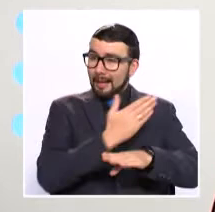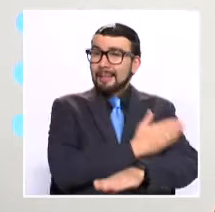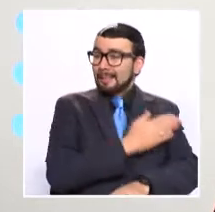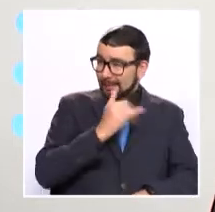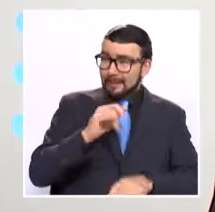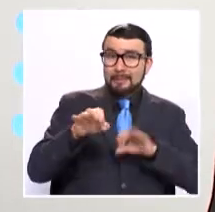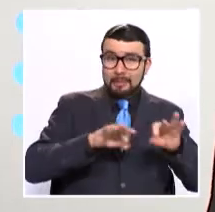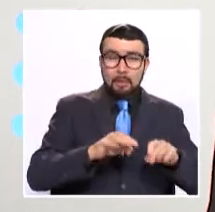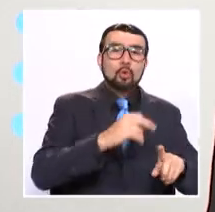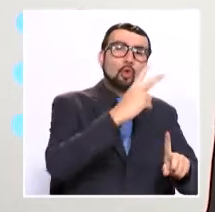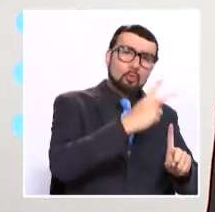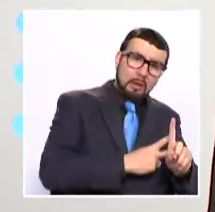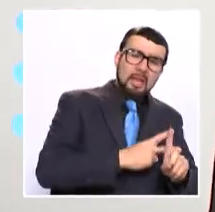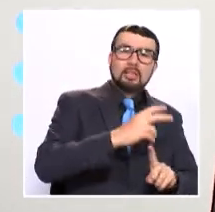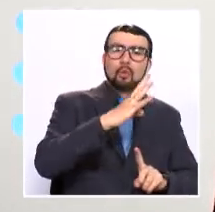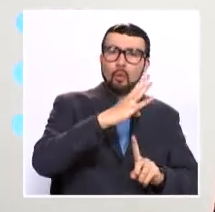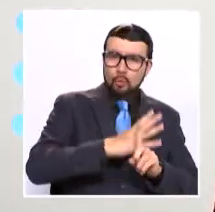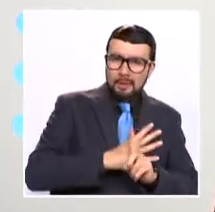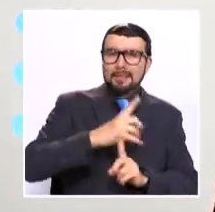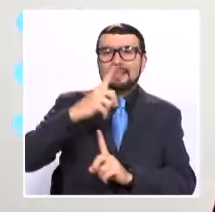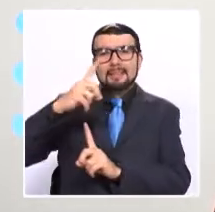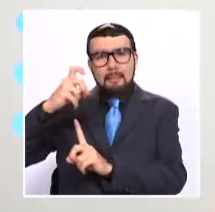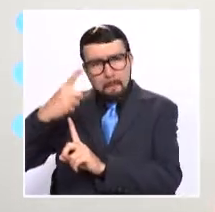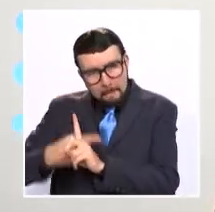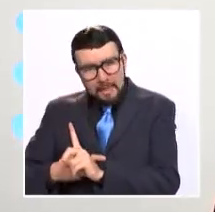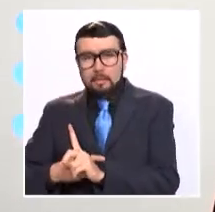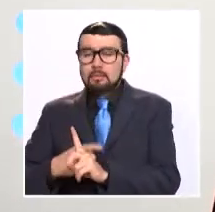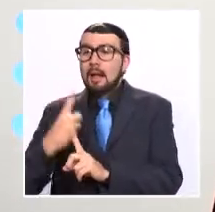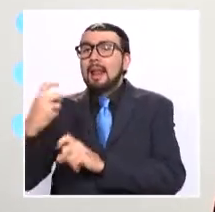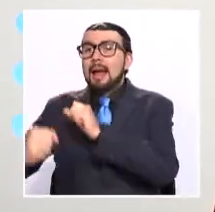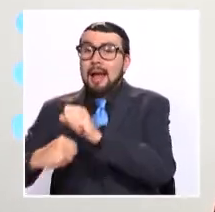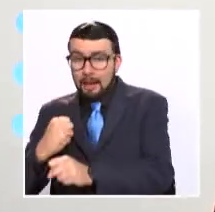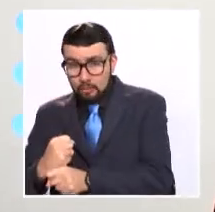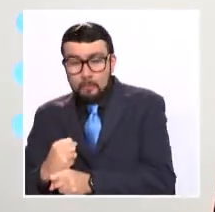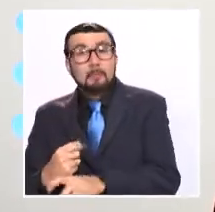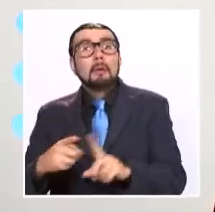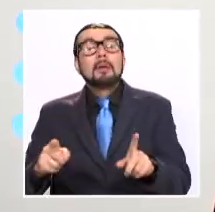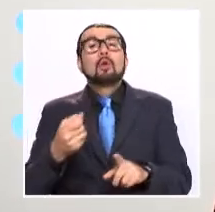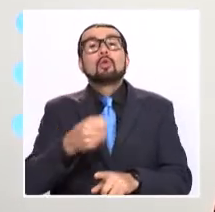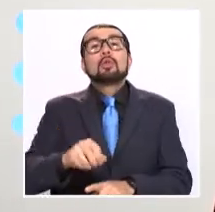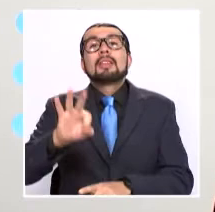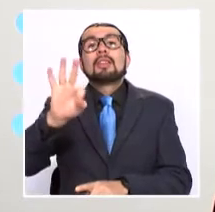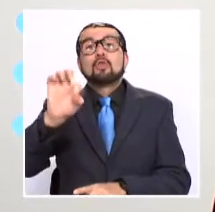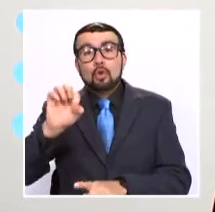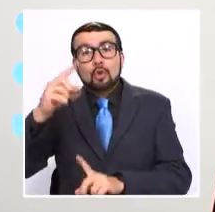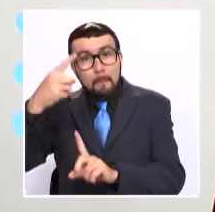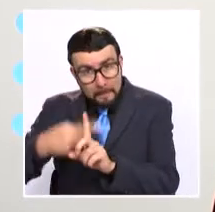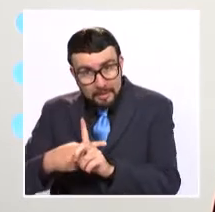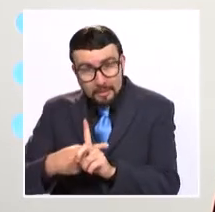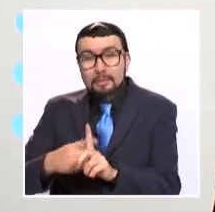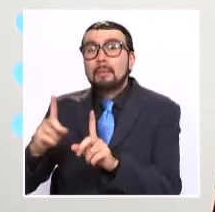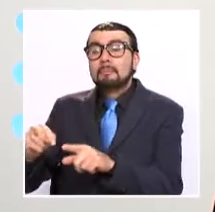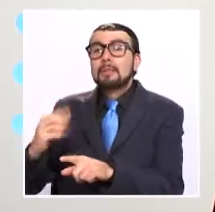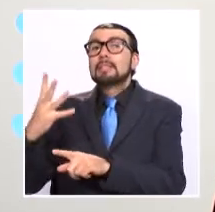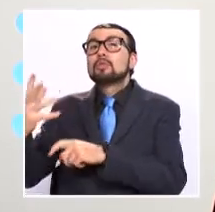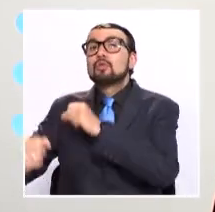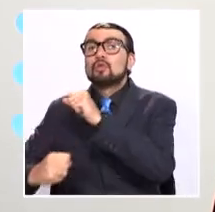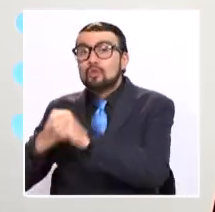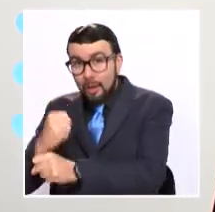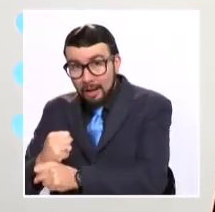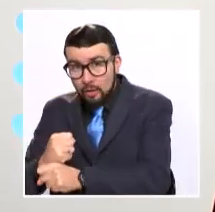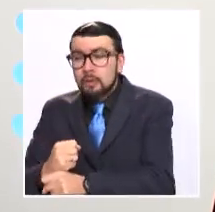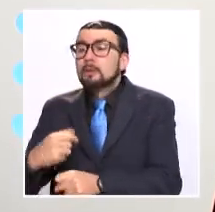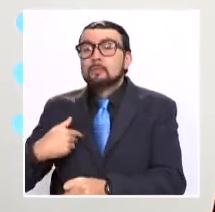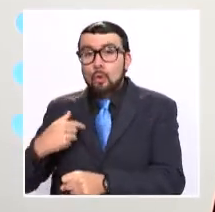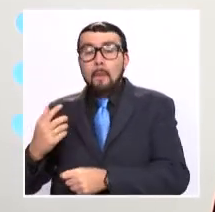los 2 meses, a los 4, a los 6 meses y al año. A los 18 meses y a los 5 años son un refuerzo que estamos poniendo para renovar